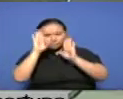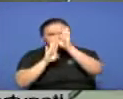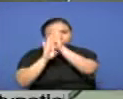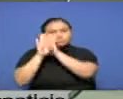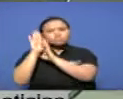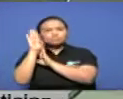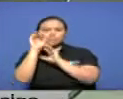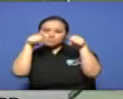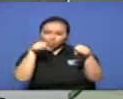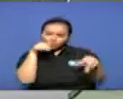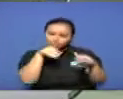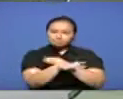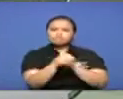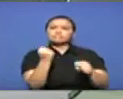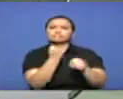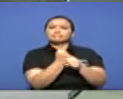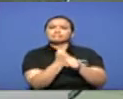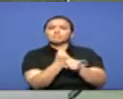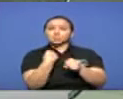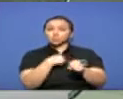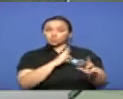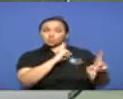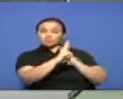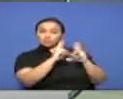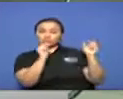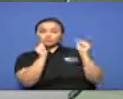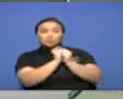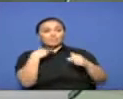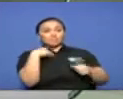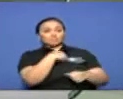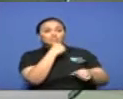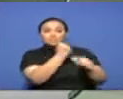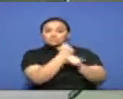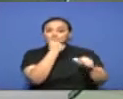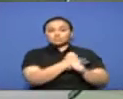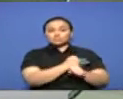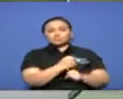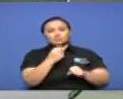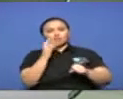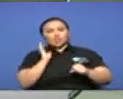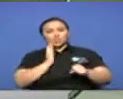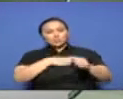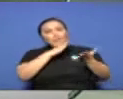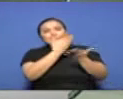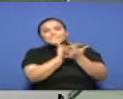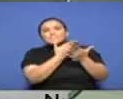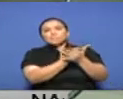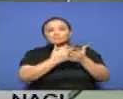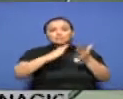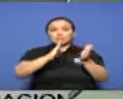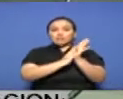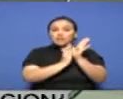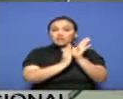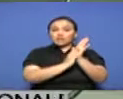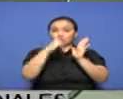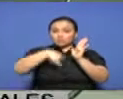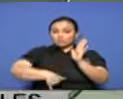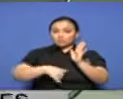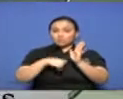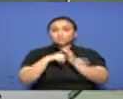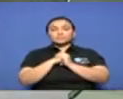las buenas relaciones que tenemos con el ministerio de trabajo y desarrollo laboral muy pronto nuestra base de datos de egresados y nadie nos va a